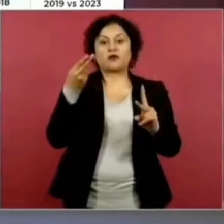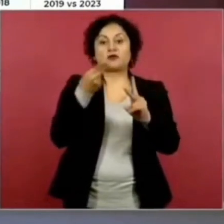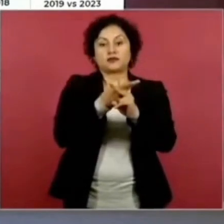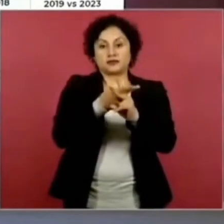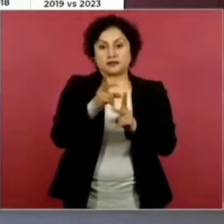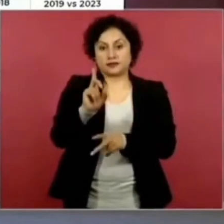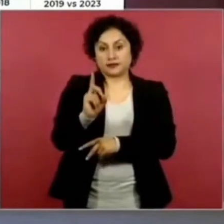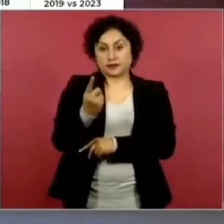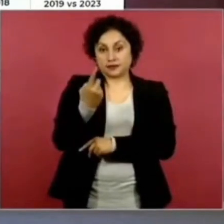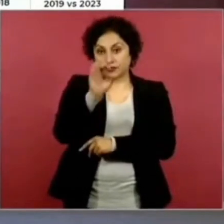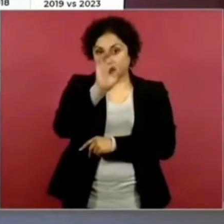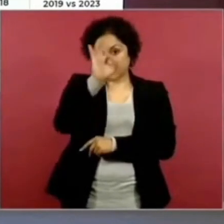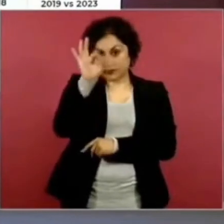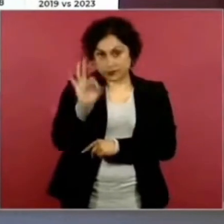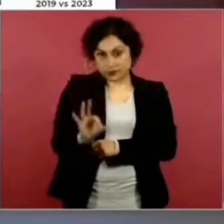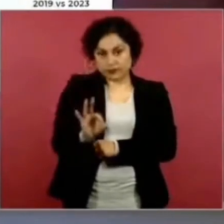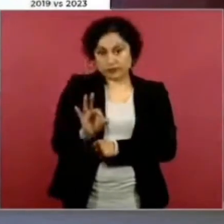31%.